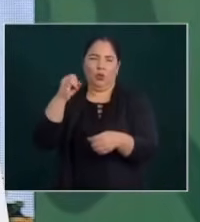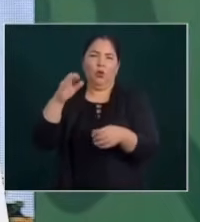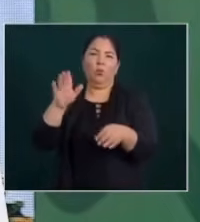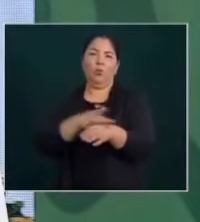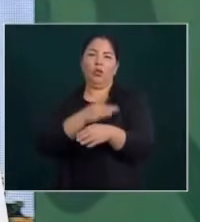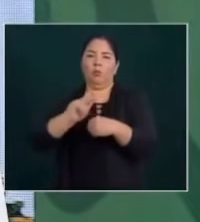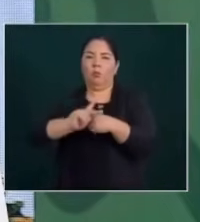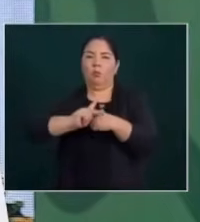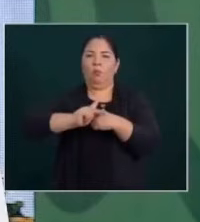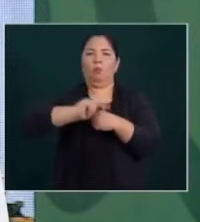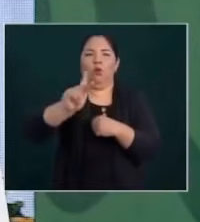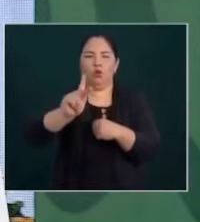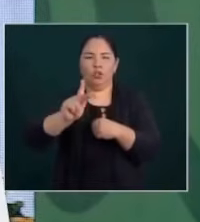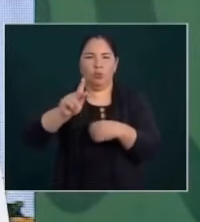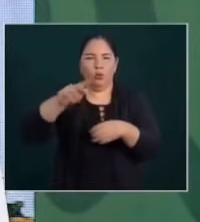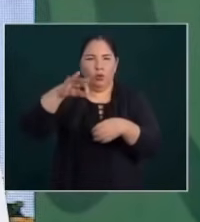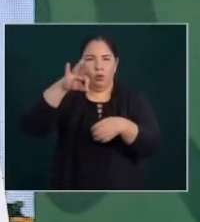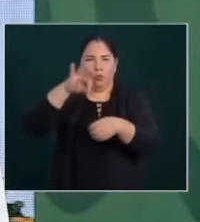mandato